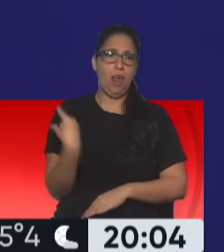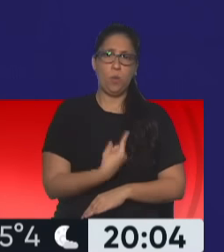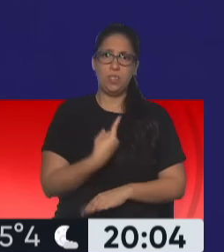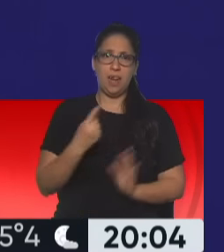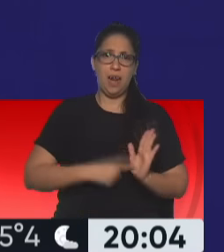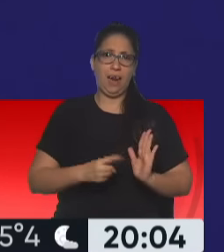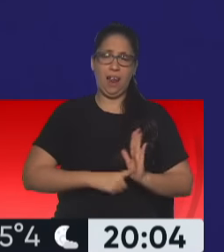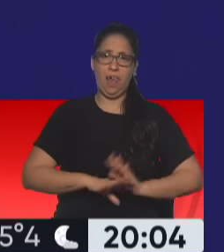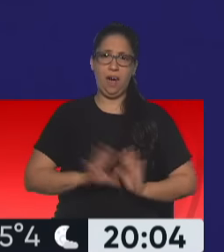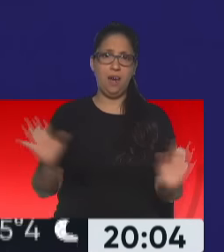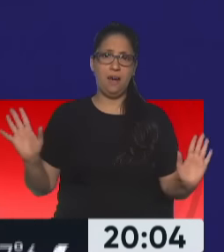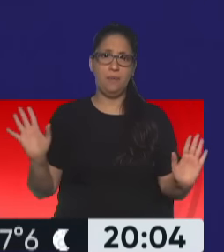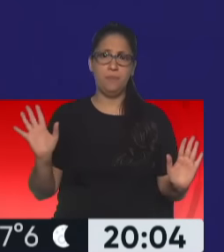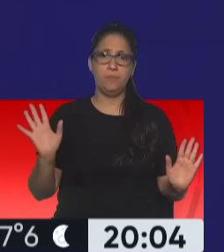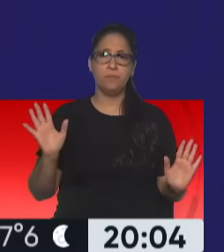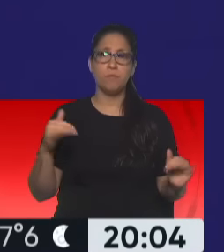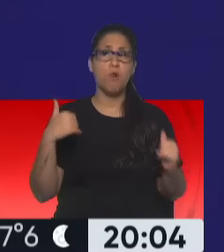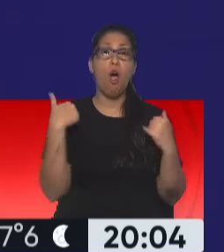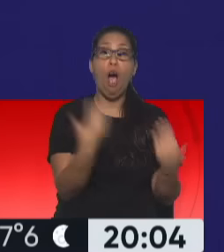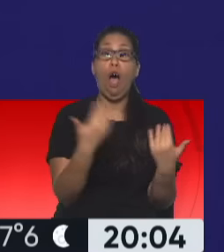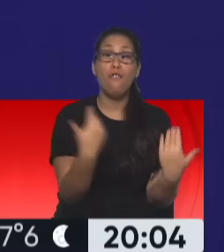otros contextos, exceso de oferta cero.